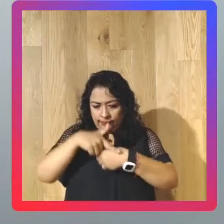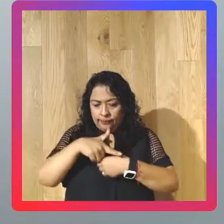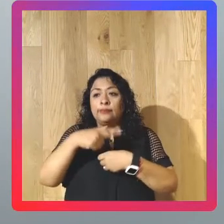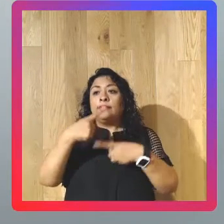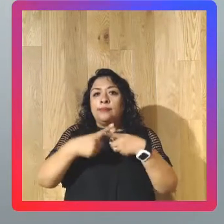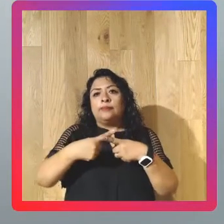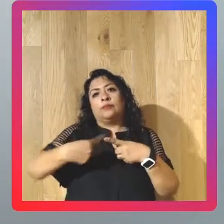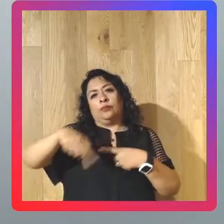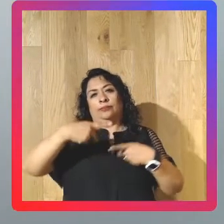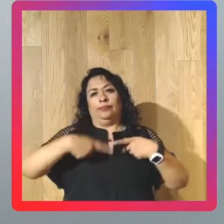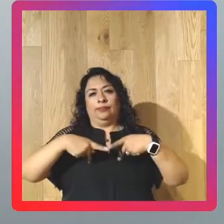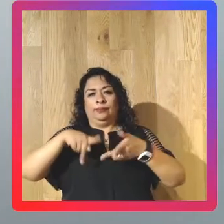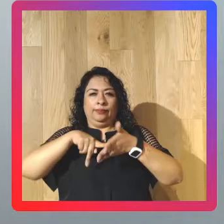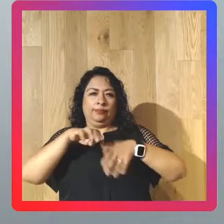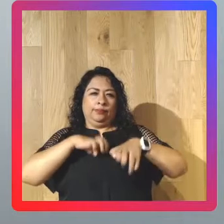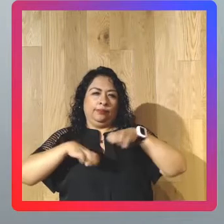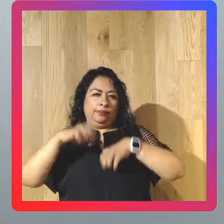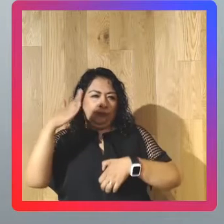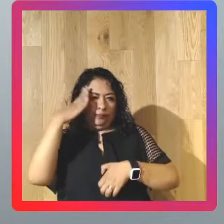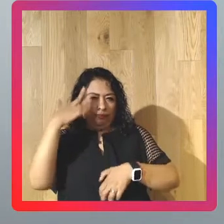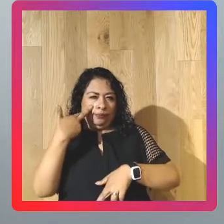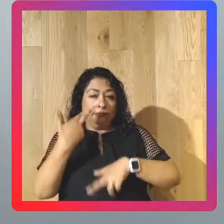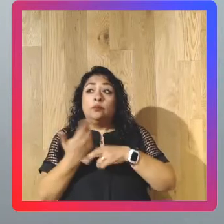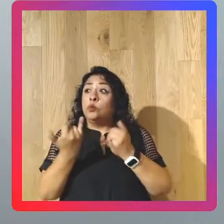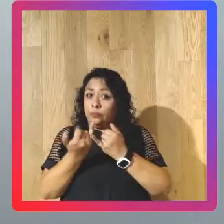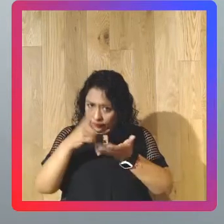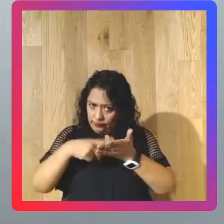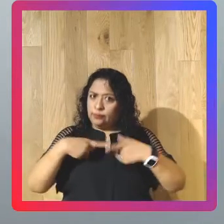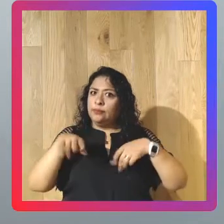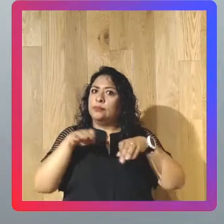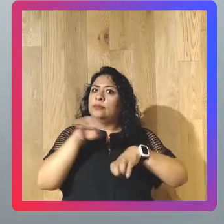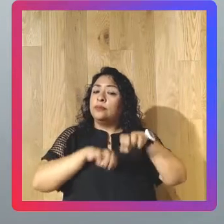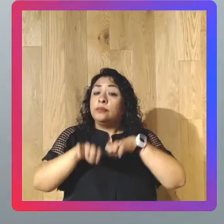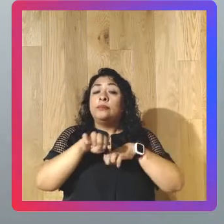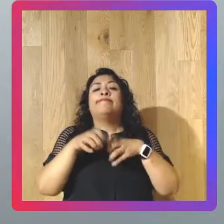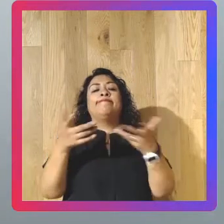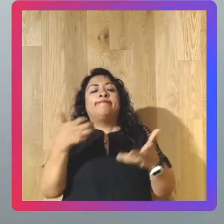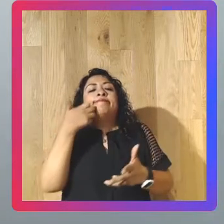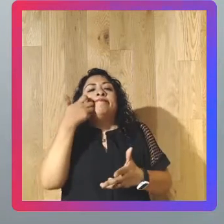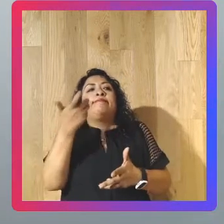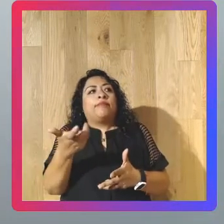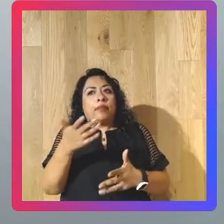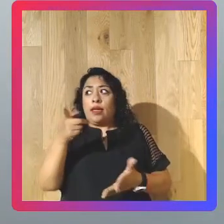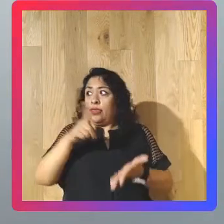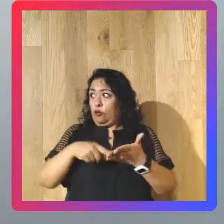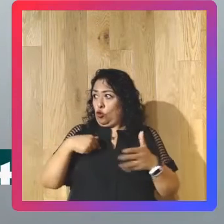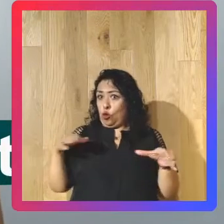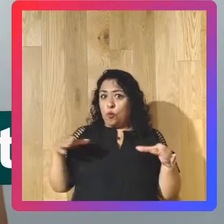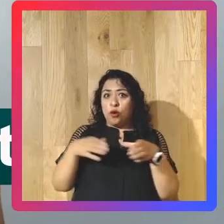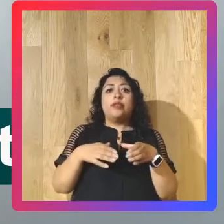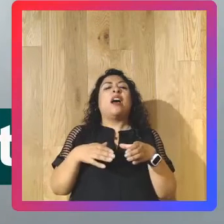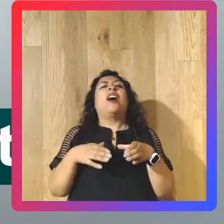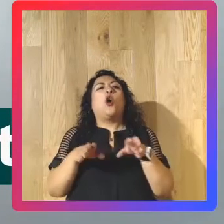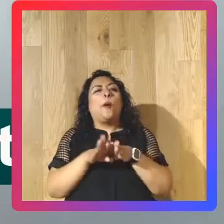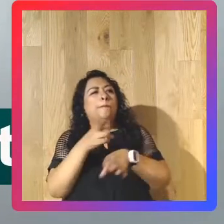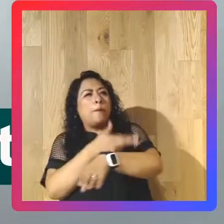las y los empresarios, así como de sus colaboradores. Por ello, promovemos entre nuestra comunidad una forma